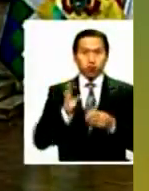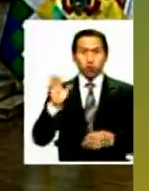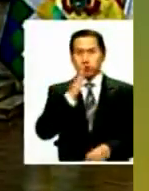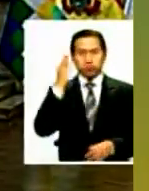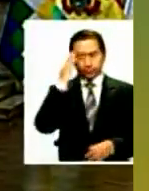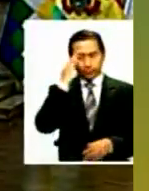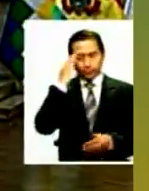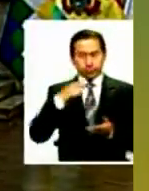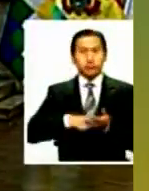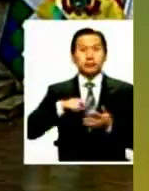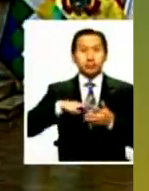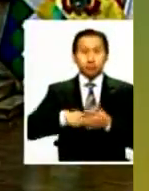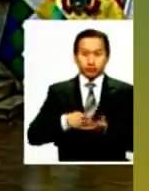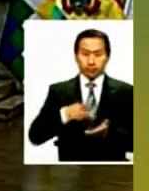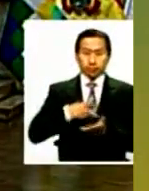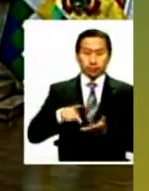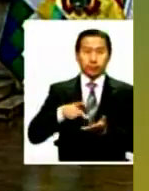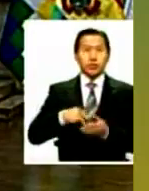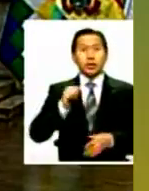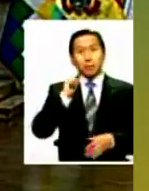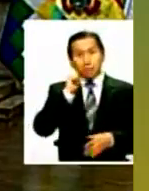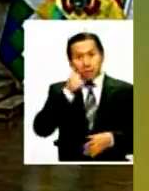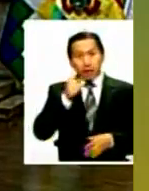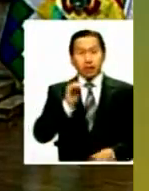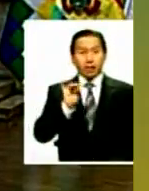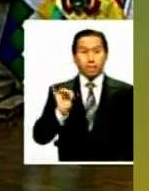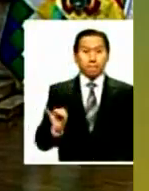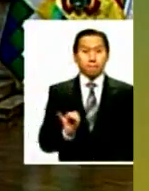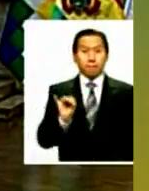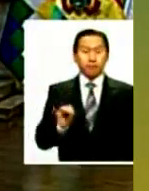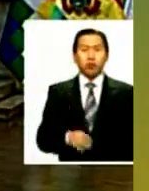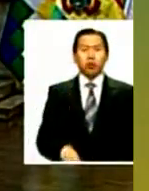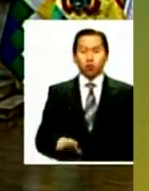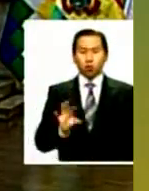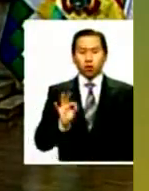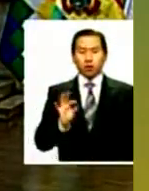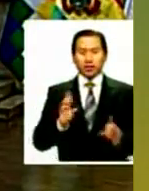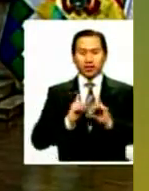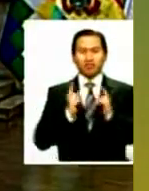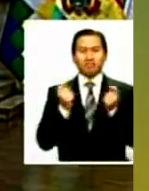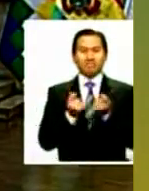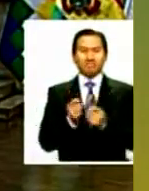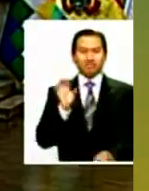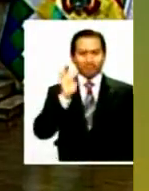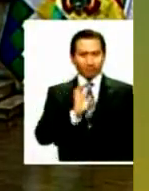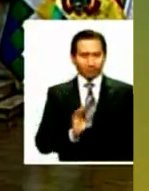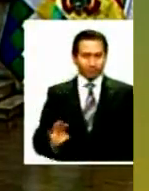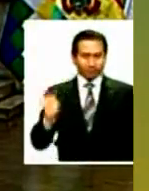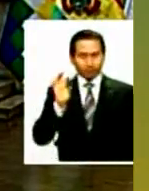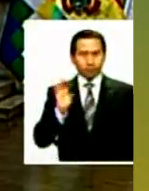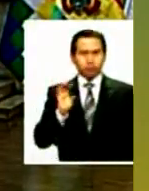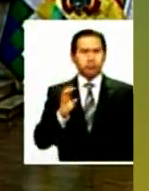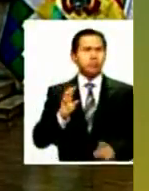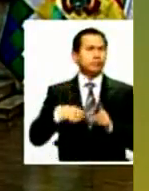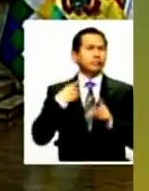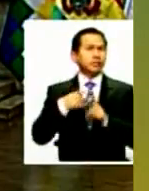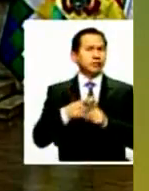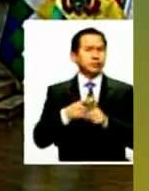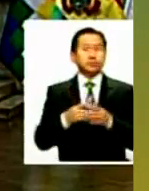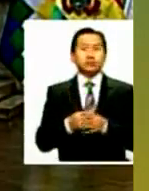¿cuándo va a salir esta reglamentación para conocer, se sabe más o menos el plazo, cuánto de intereses va a tener que pagar en este caso la empresa por este